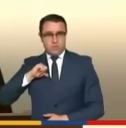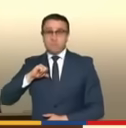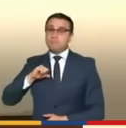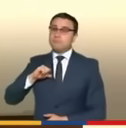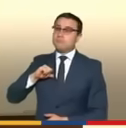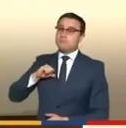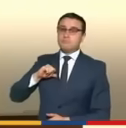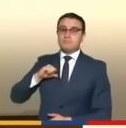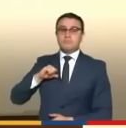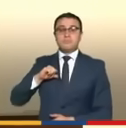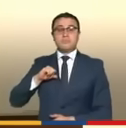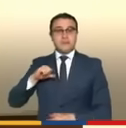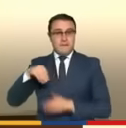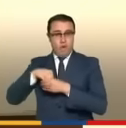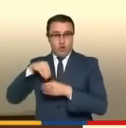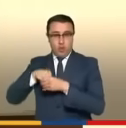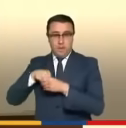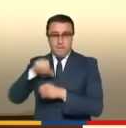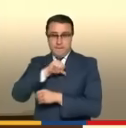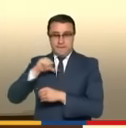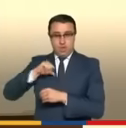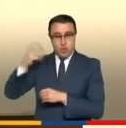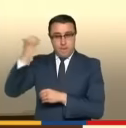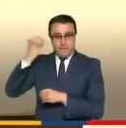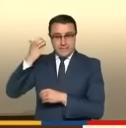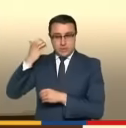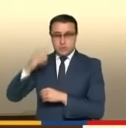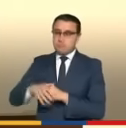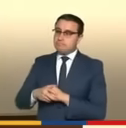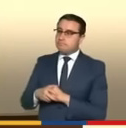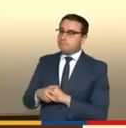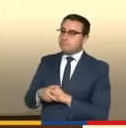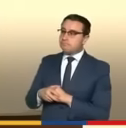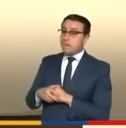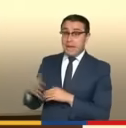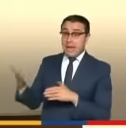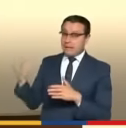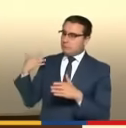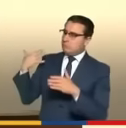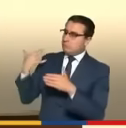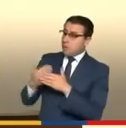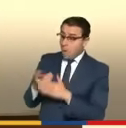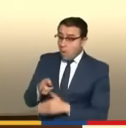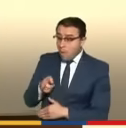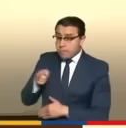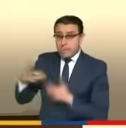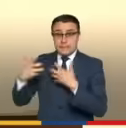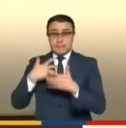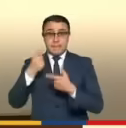RAIS es el sistema de fondos privados de pensiones, no ahorra.